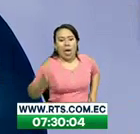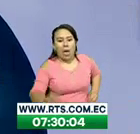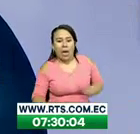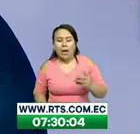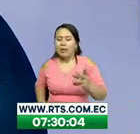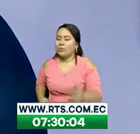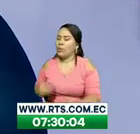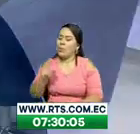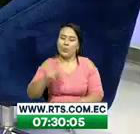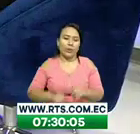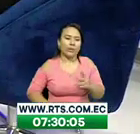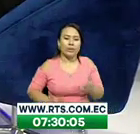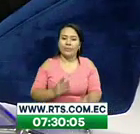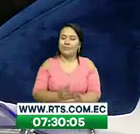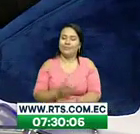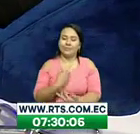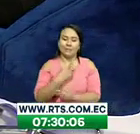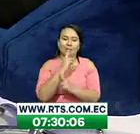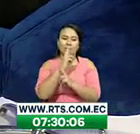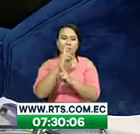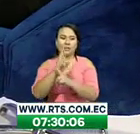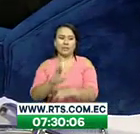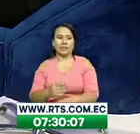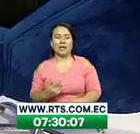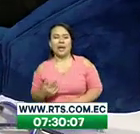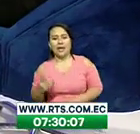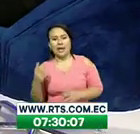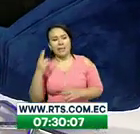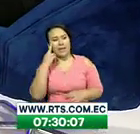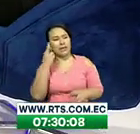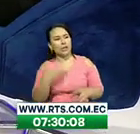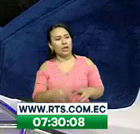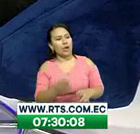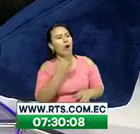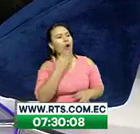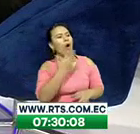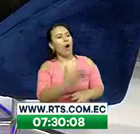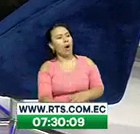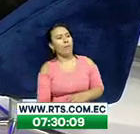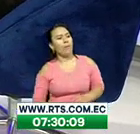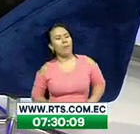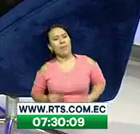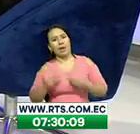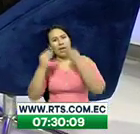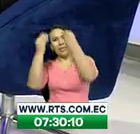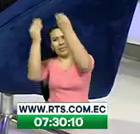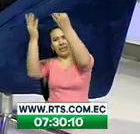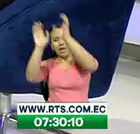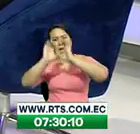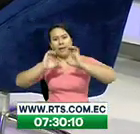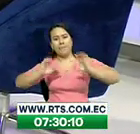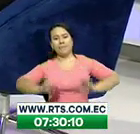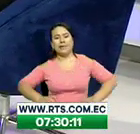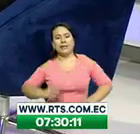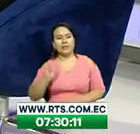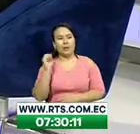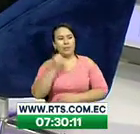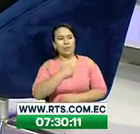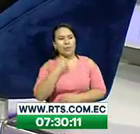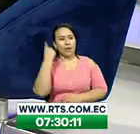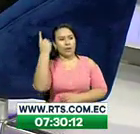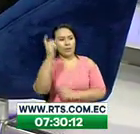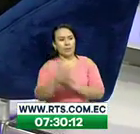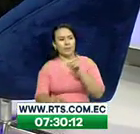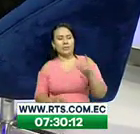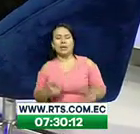de los fondos. ¿Y qué responder a aquellos que enseguida salen muy nacionalistas a decir que cómo vamos a entregar empresas estratégicas del Estado a extranjeros?